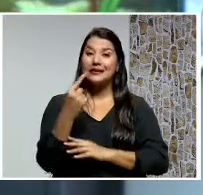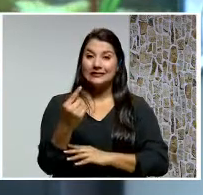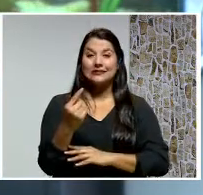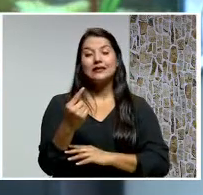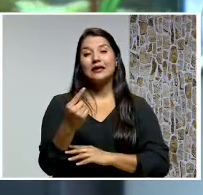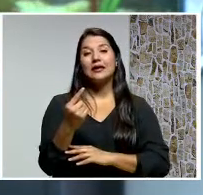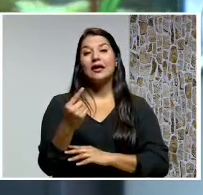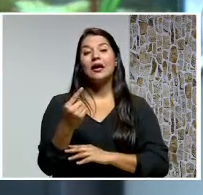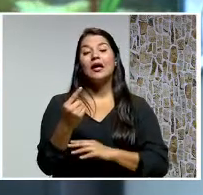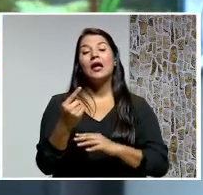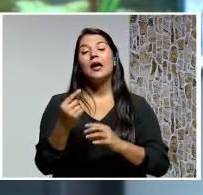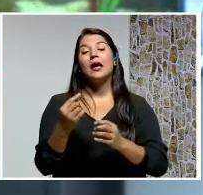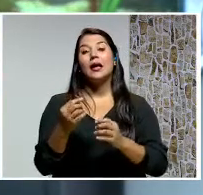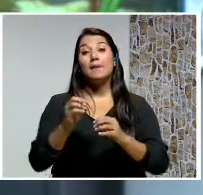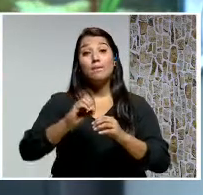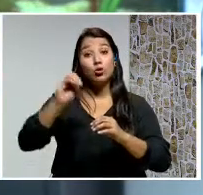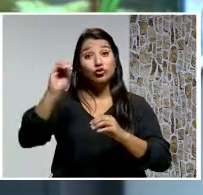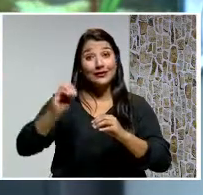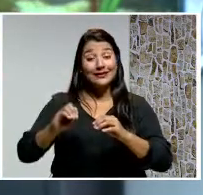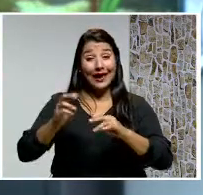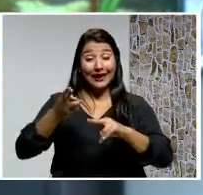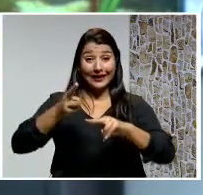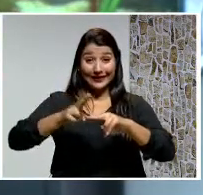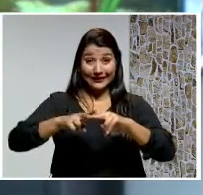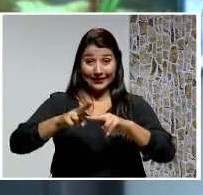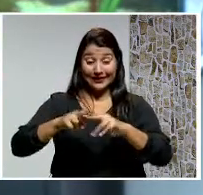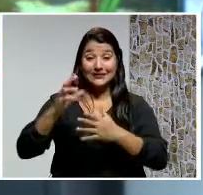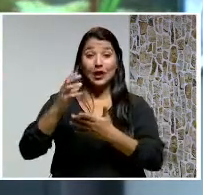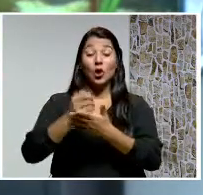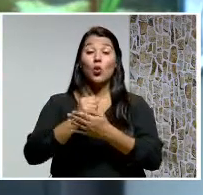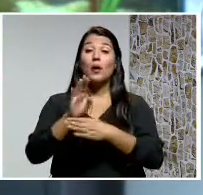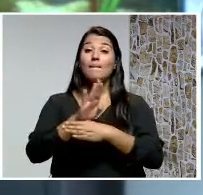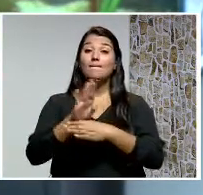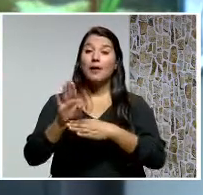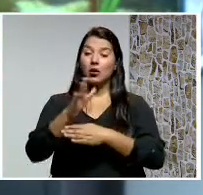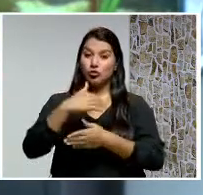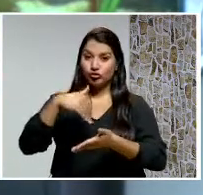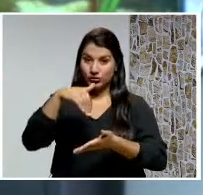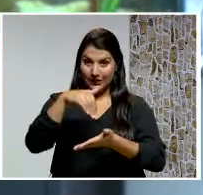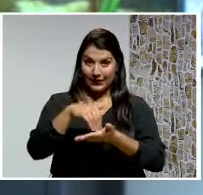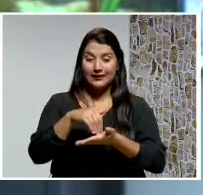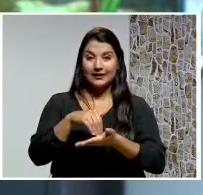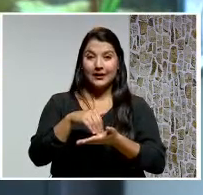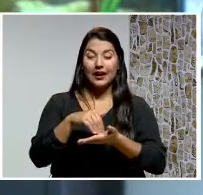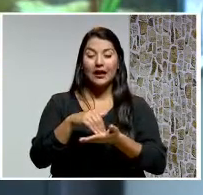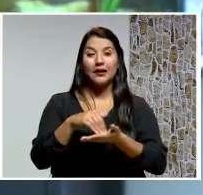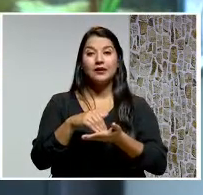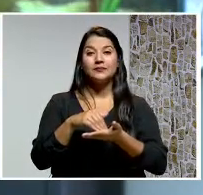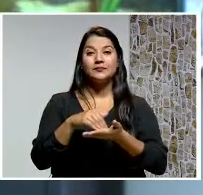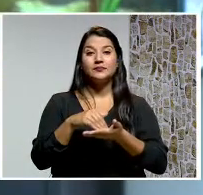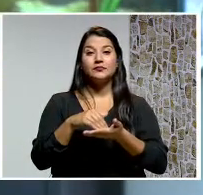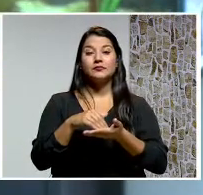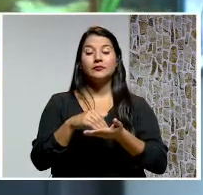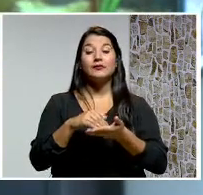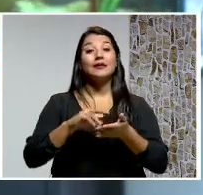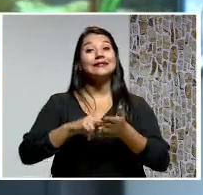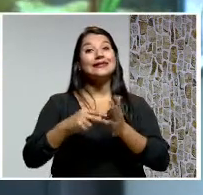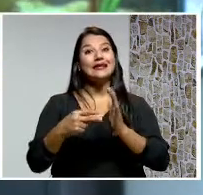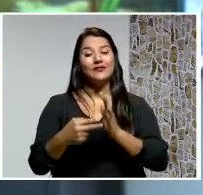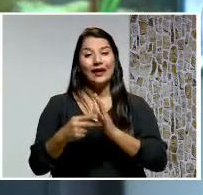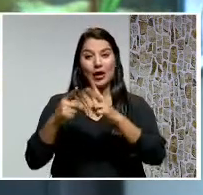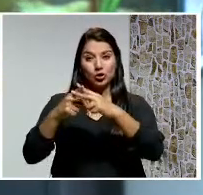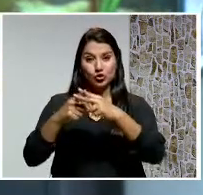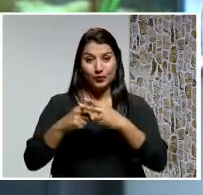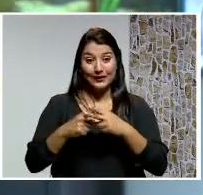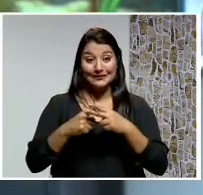de política monetaria. Es una tasa de interés que cobra el Banco Central a un día plazo en el mercado integrado de liquidez, es decir, los préstamos que